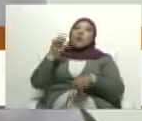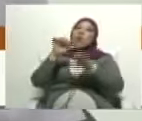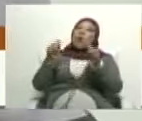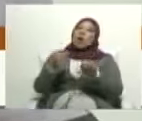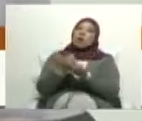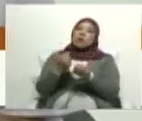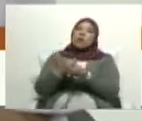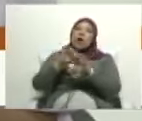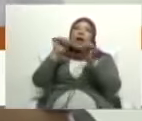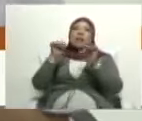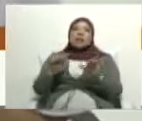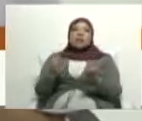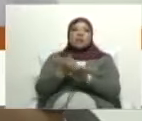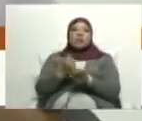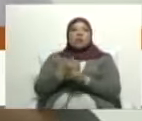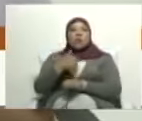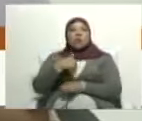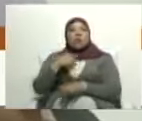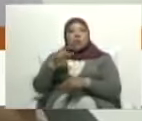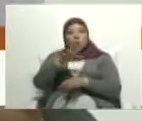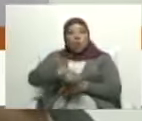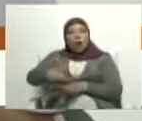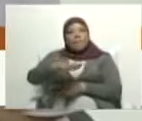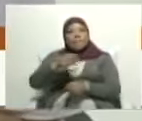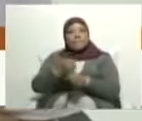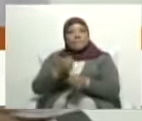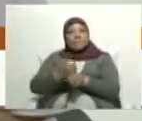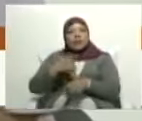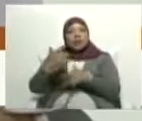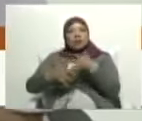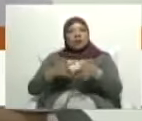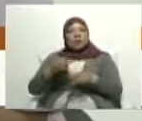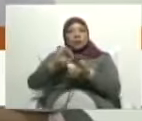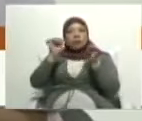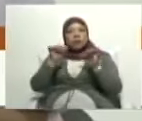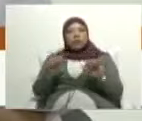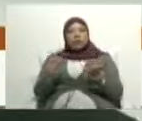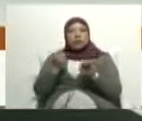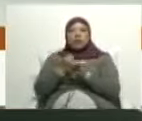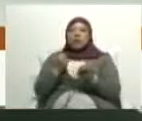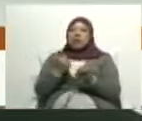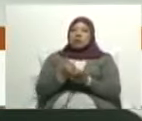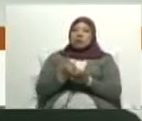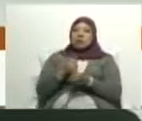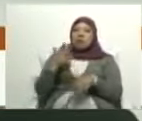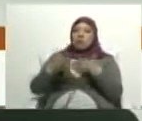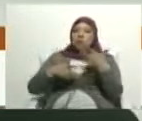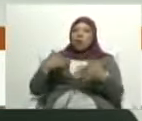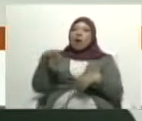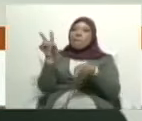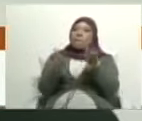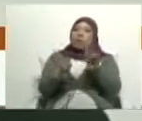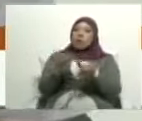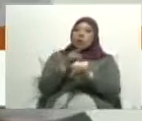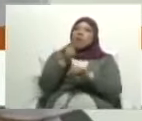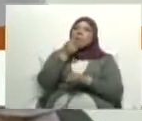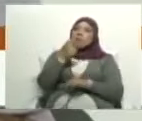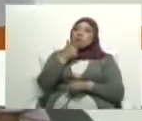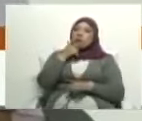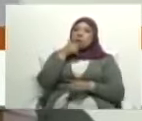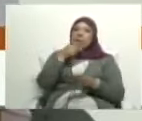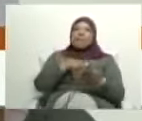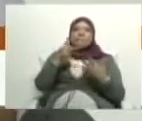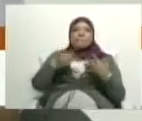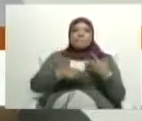los artesanos. Pero abrir los espacios para que nuestros artesanos y nuestras artesanas puedan exponer sus hermosos